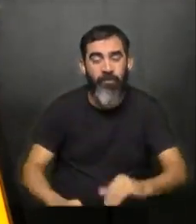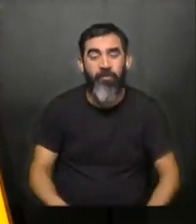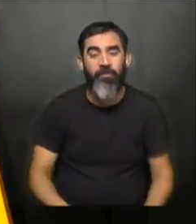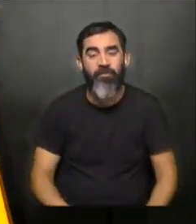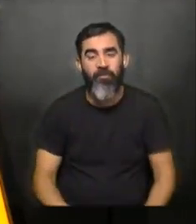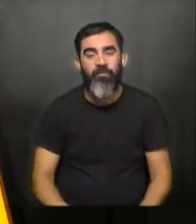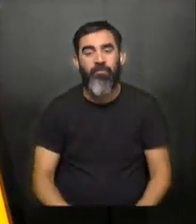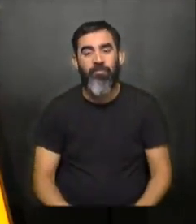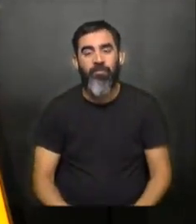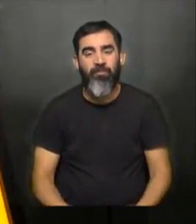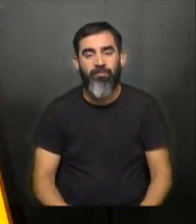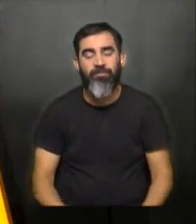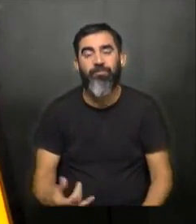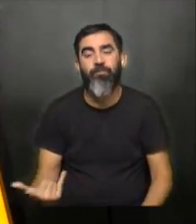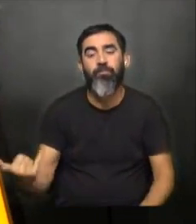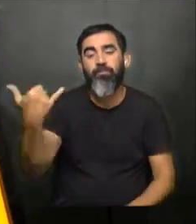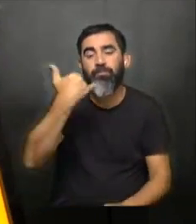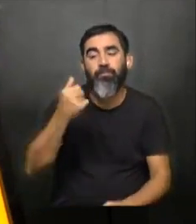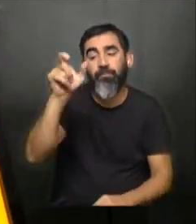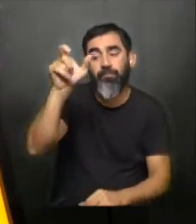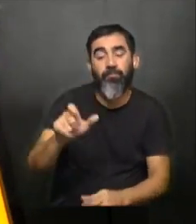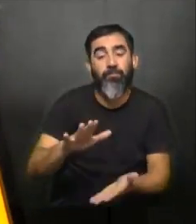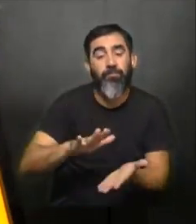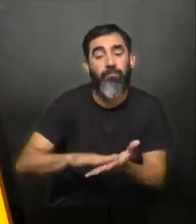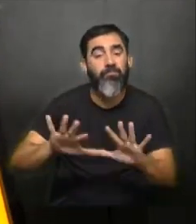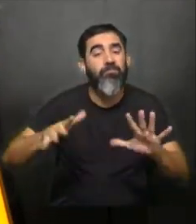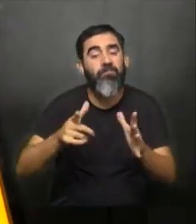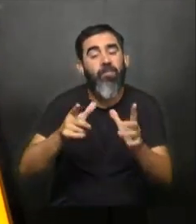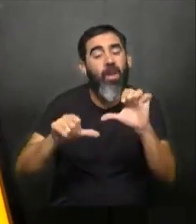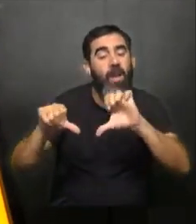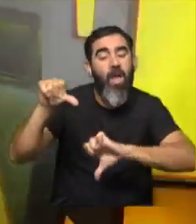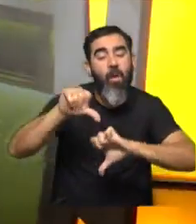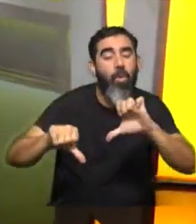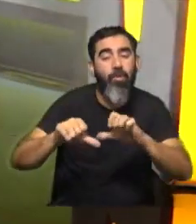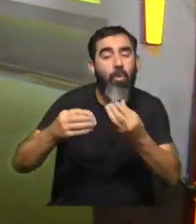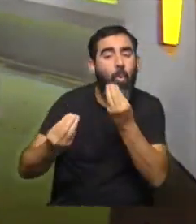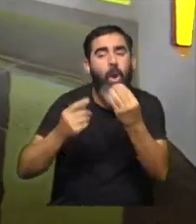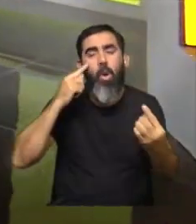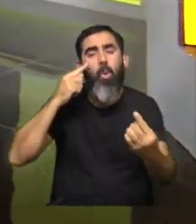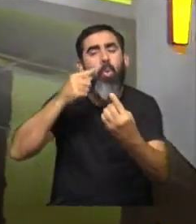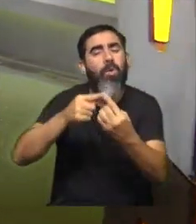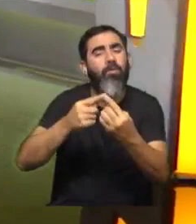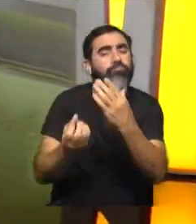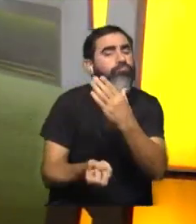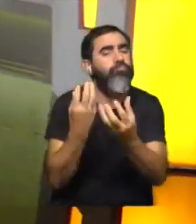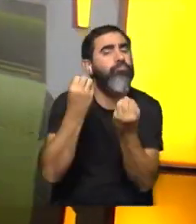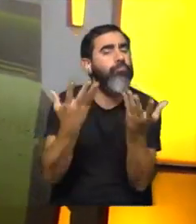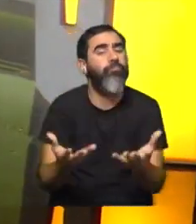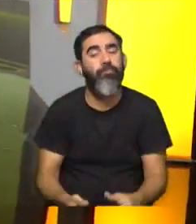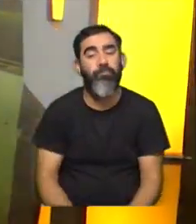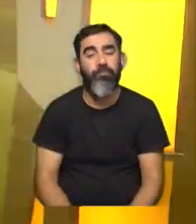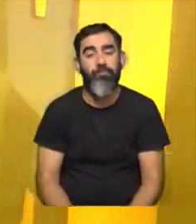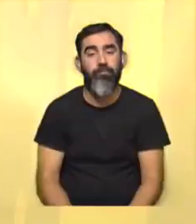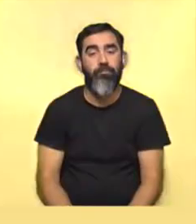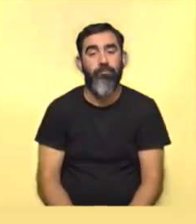bueno, vemos lo que nos contaba Mauro D'Angelo sobre en qué consiste este laboratorio y con qué objetivo se creó.